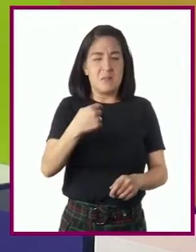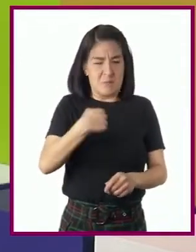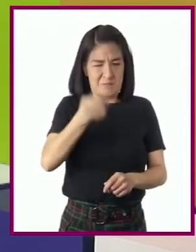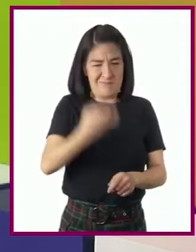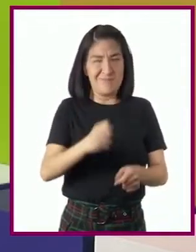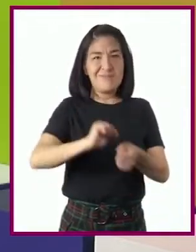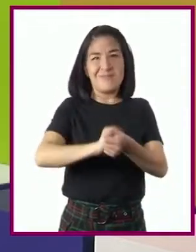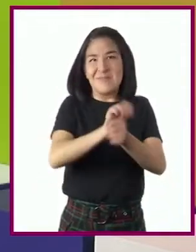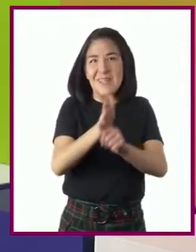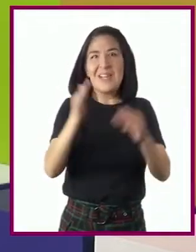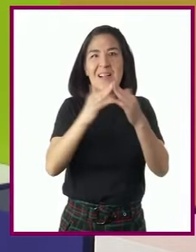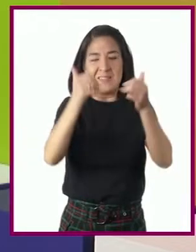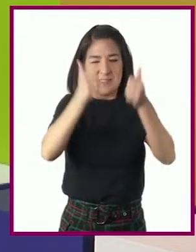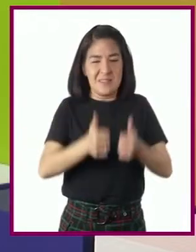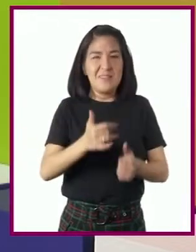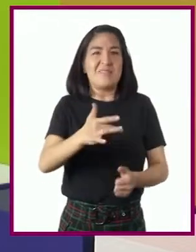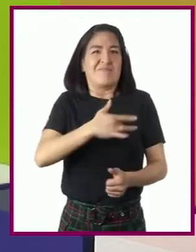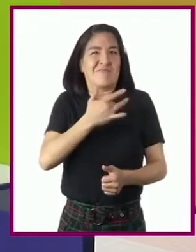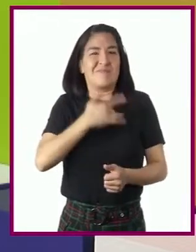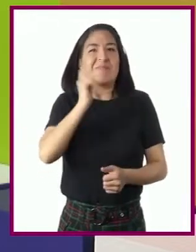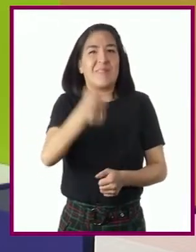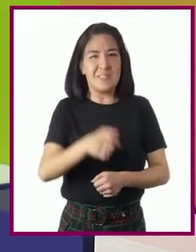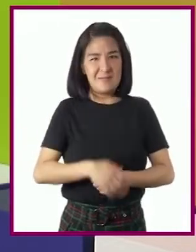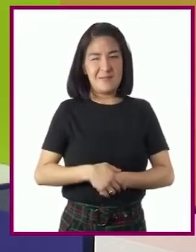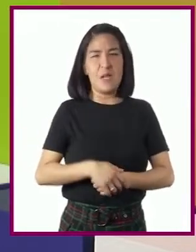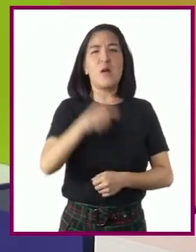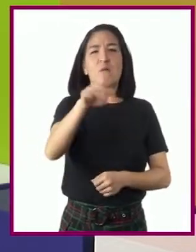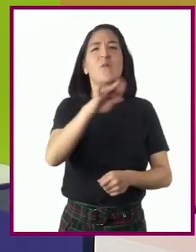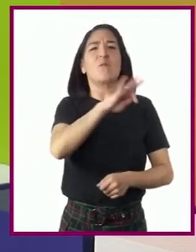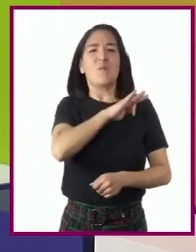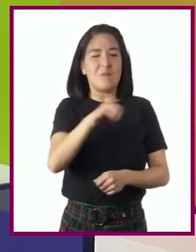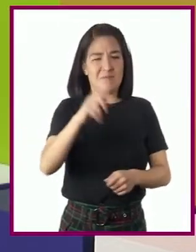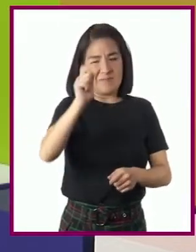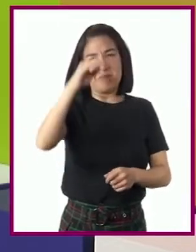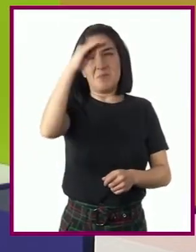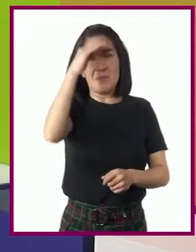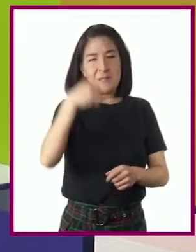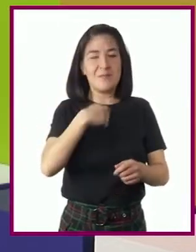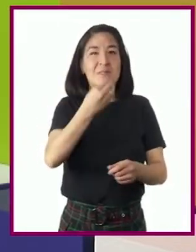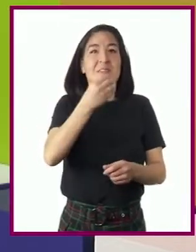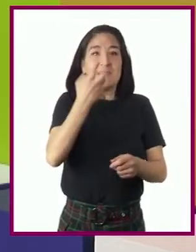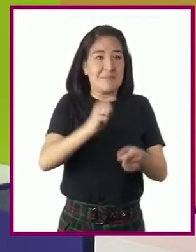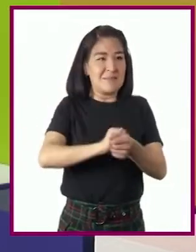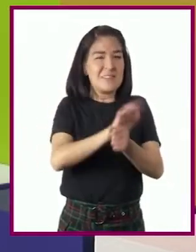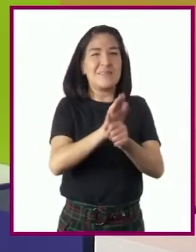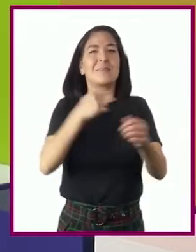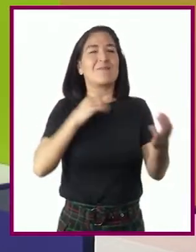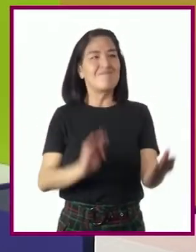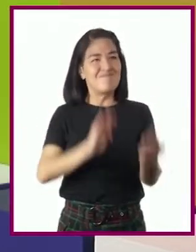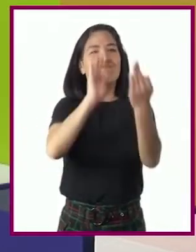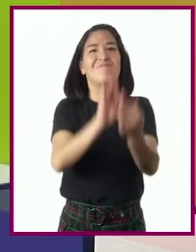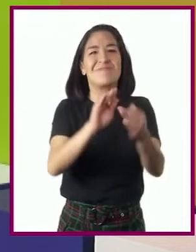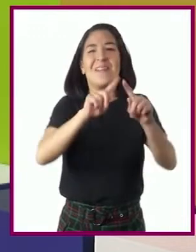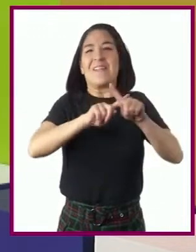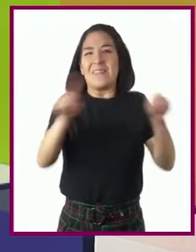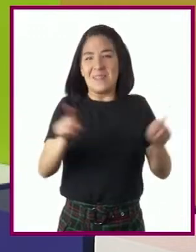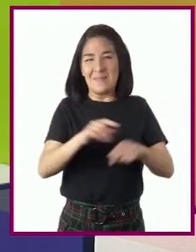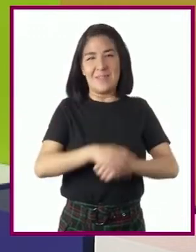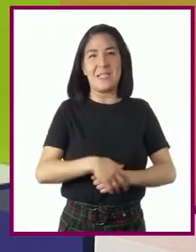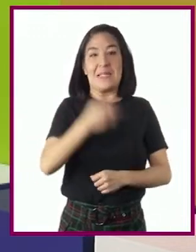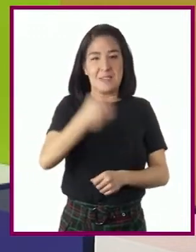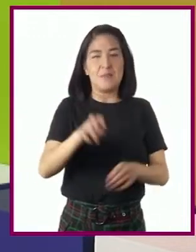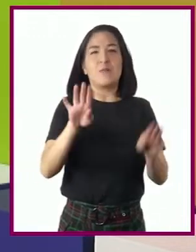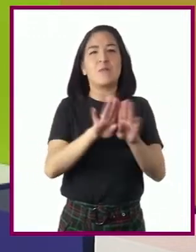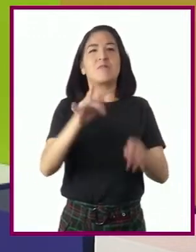¿Qué dificultades han tenido que afrontar? ¿Qué palabra escogerían para describir este periodo y qué emociones han